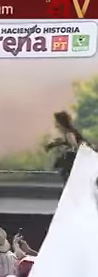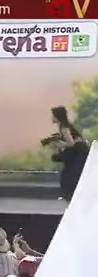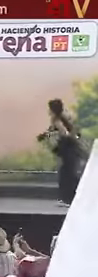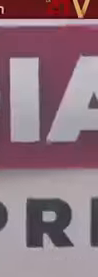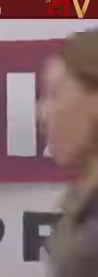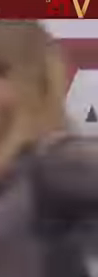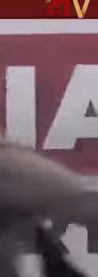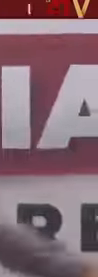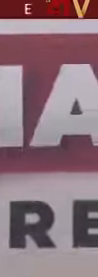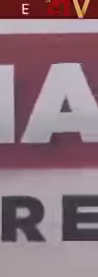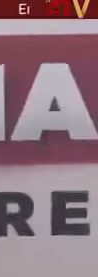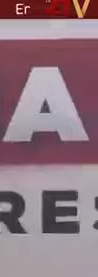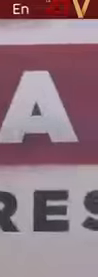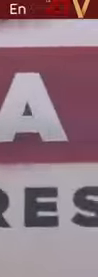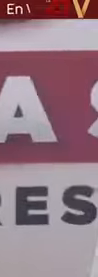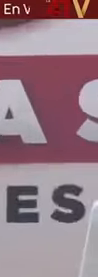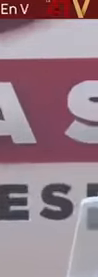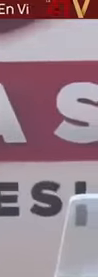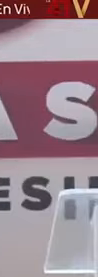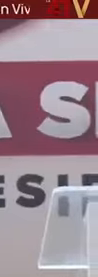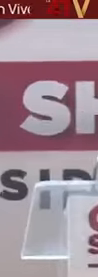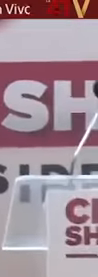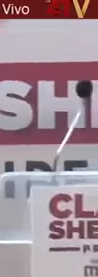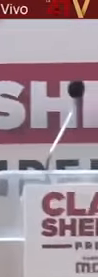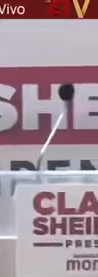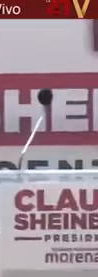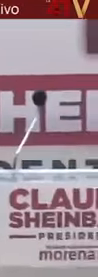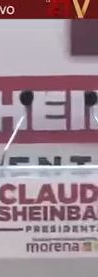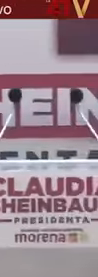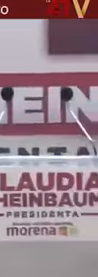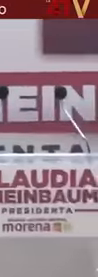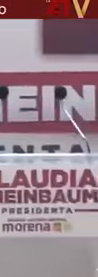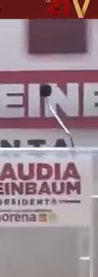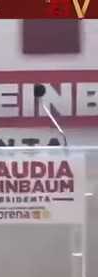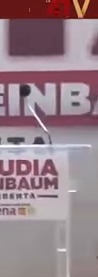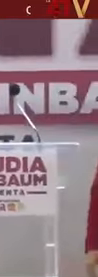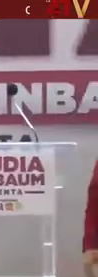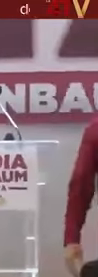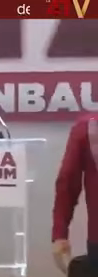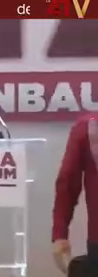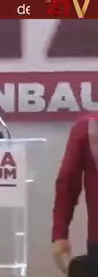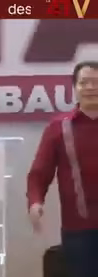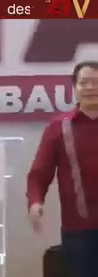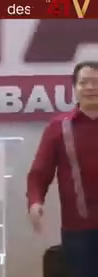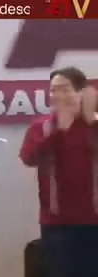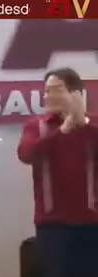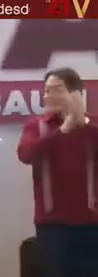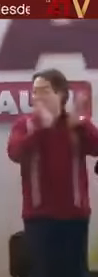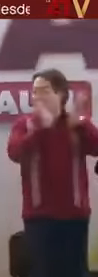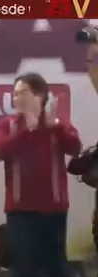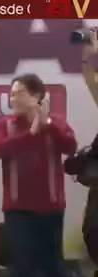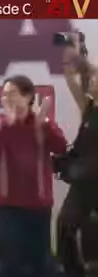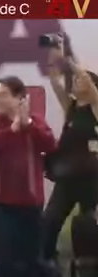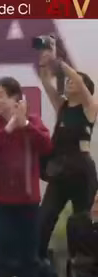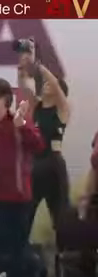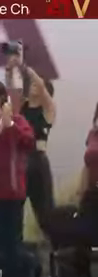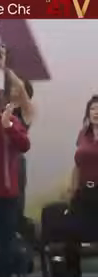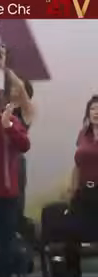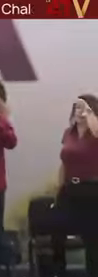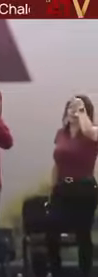coalición. Sigamos haciendo historia, la doctora Claudia Sheinbaum Pardo.